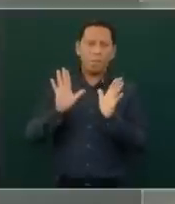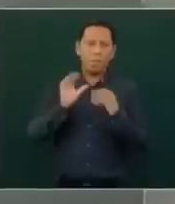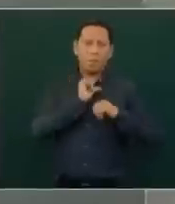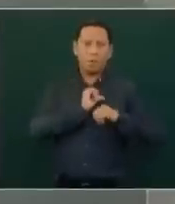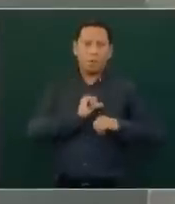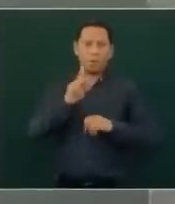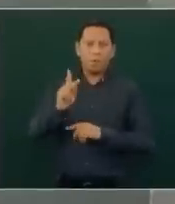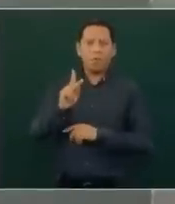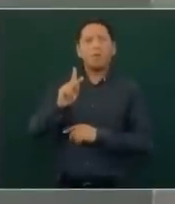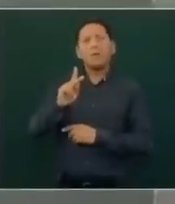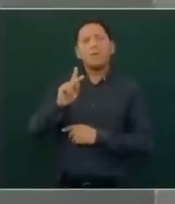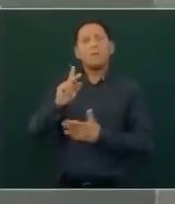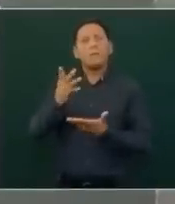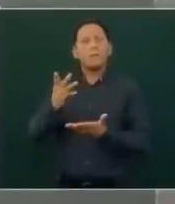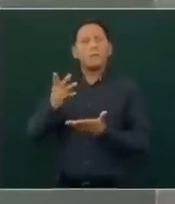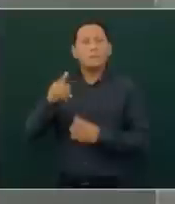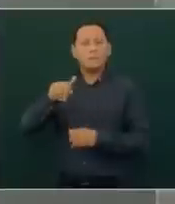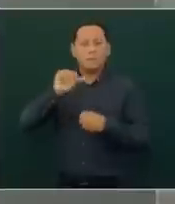legislativo